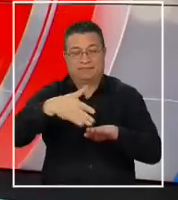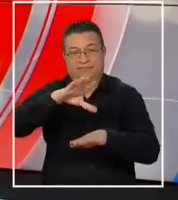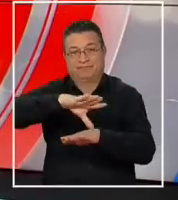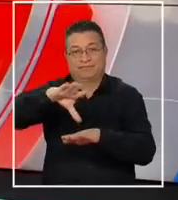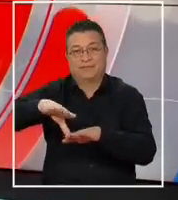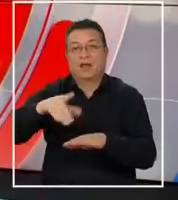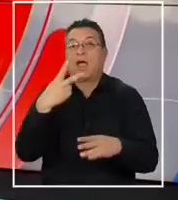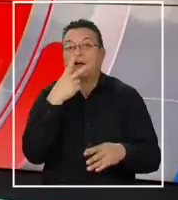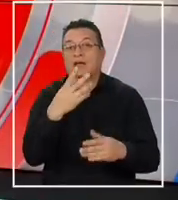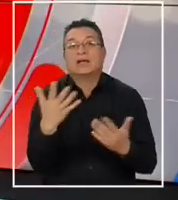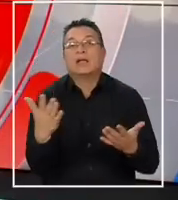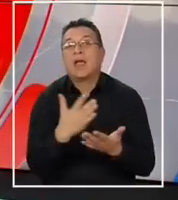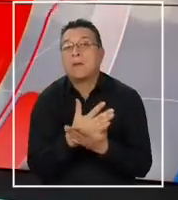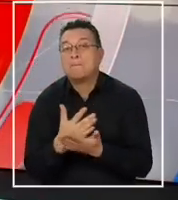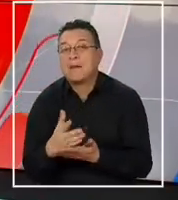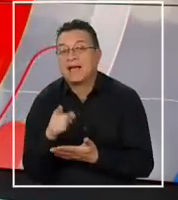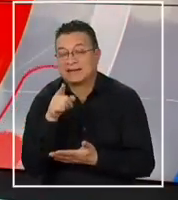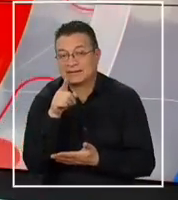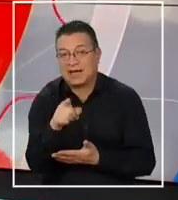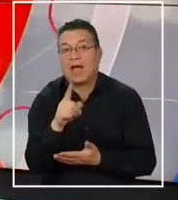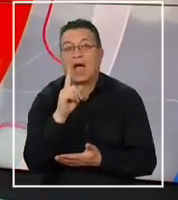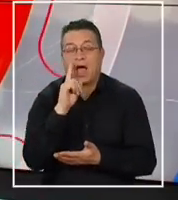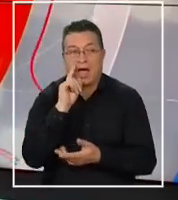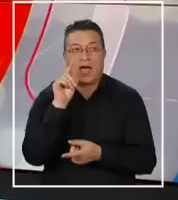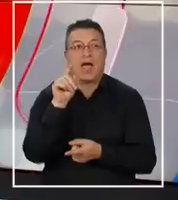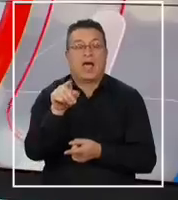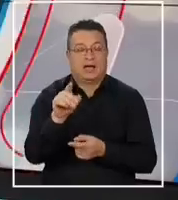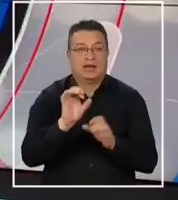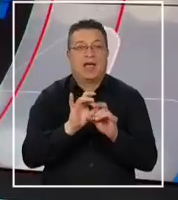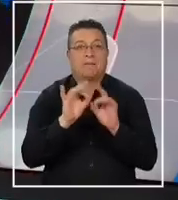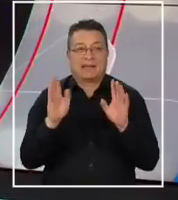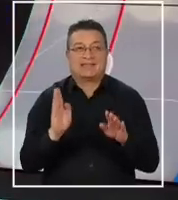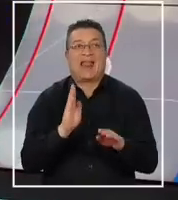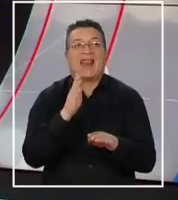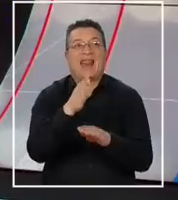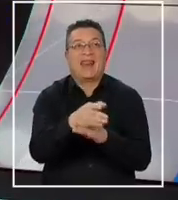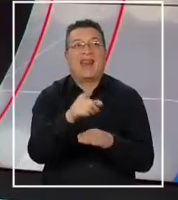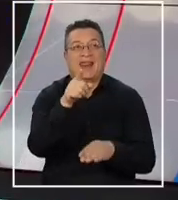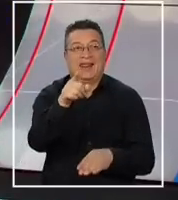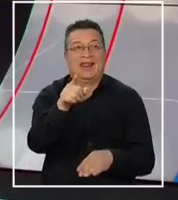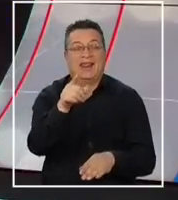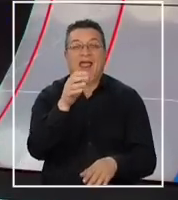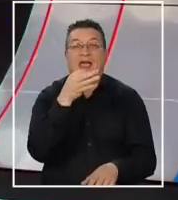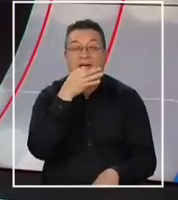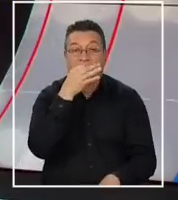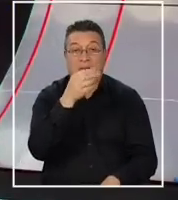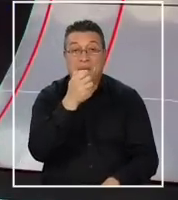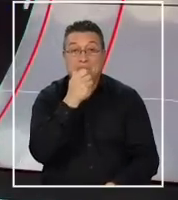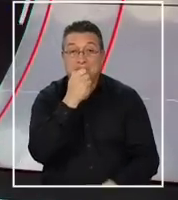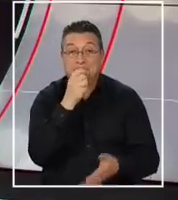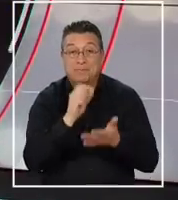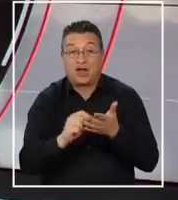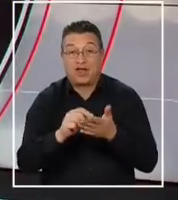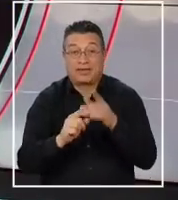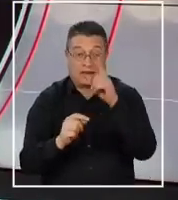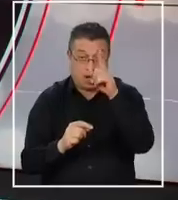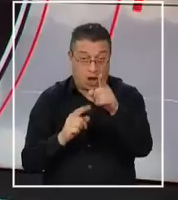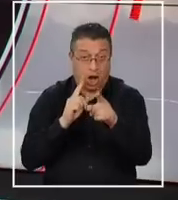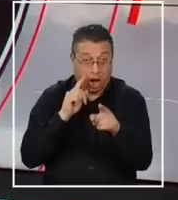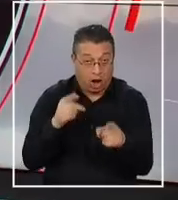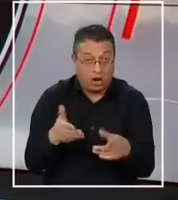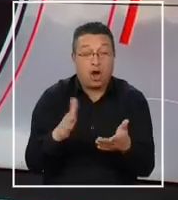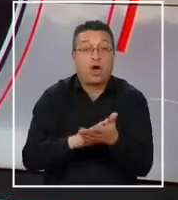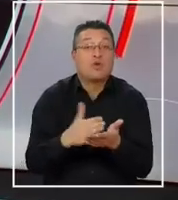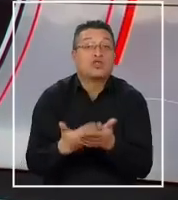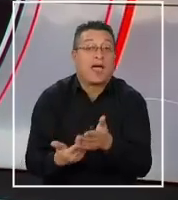qué está pasando. Vamos a tomar contacto de inmediato con nuestra enviada especial, Josefa Bustos, a quien saludamos a esta hora de la noche. Josefa, ¿cómo te va? ¿Qué